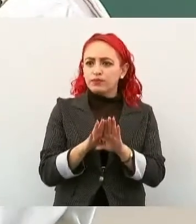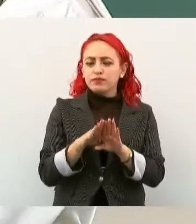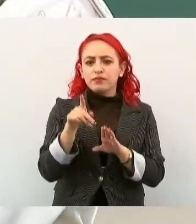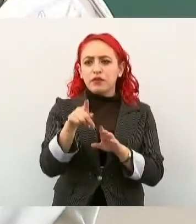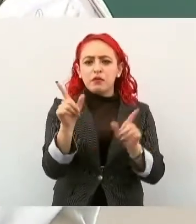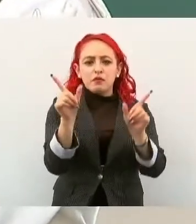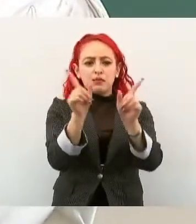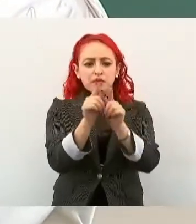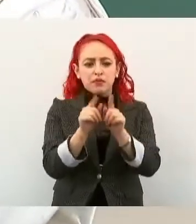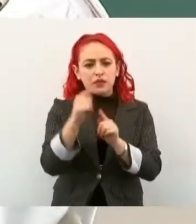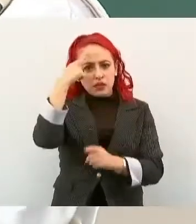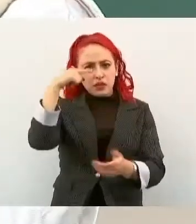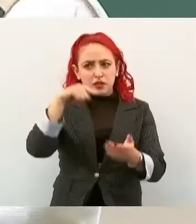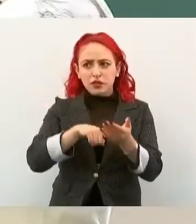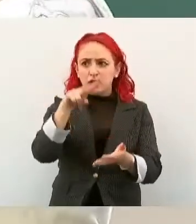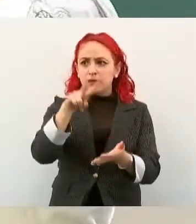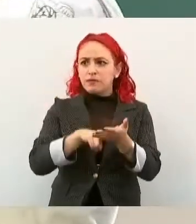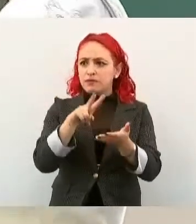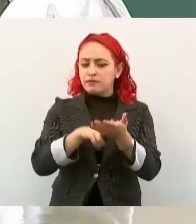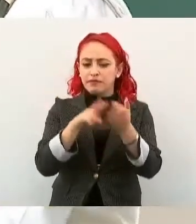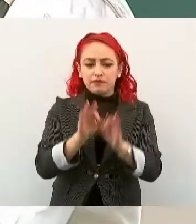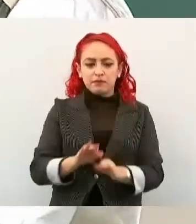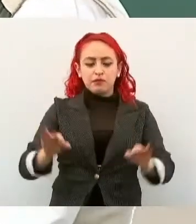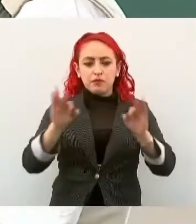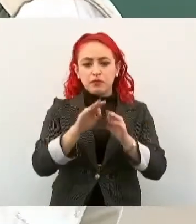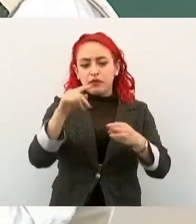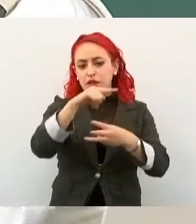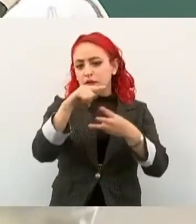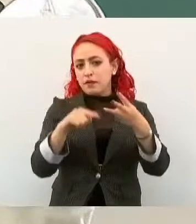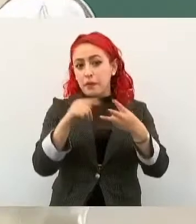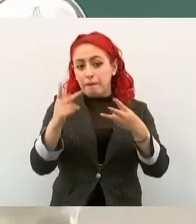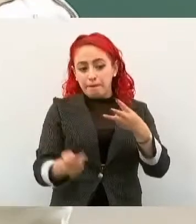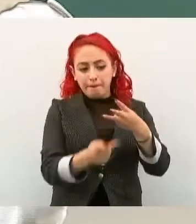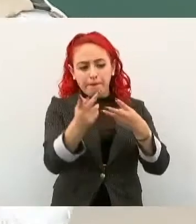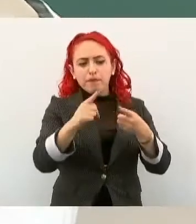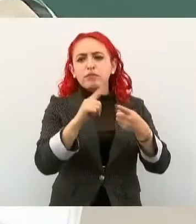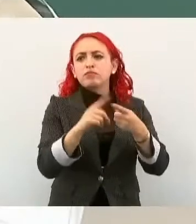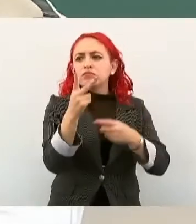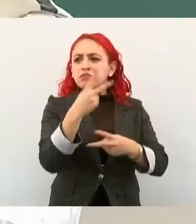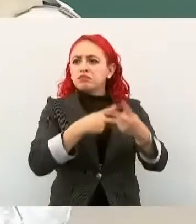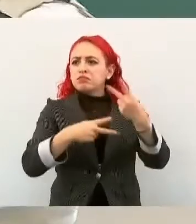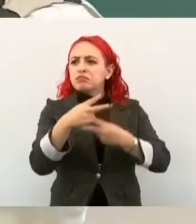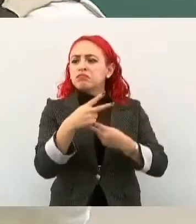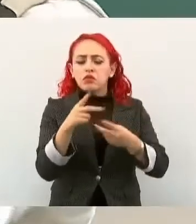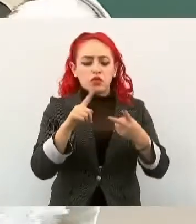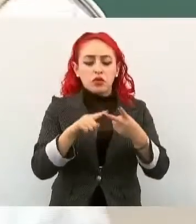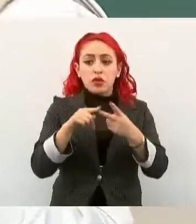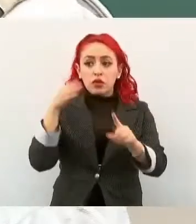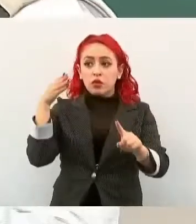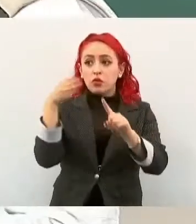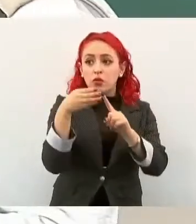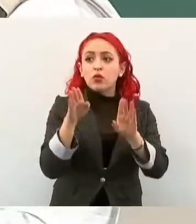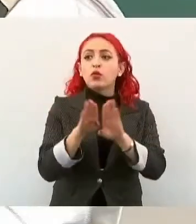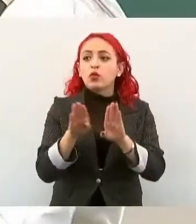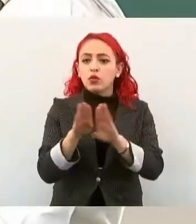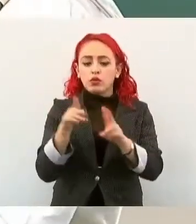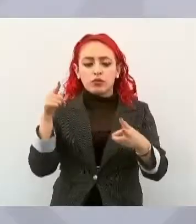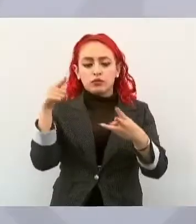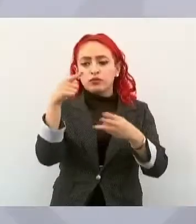muy breve, creo que vale la pena hacernos tres preguntas fundamentales. ¿De dónde veníamos? ¿A dónde vamos y cómo